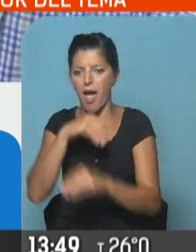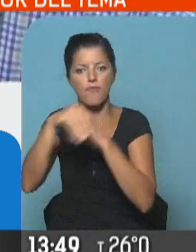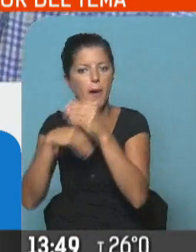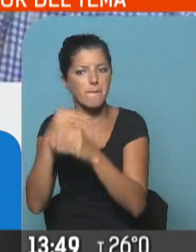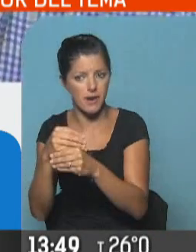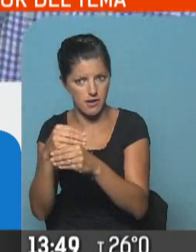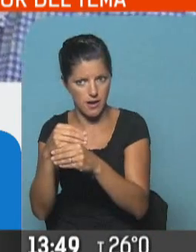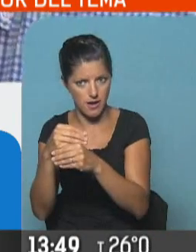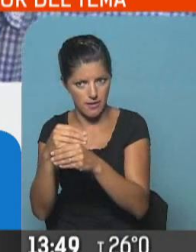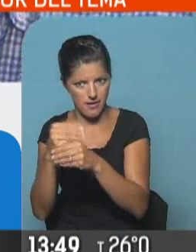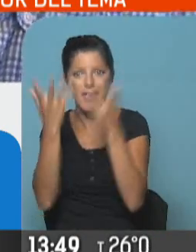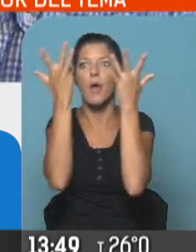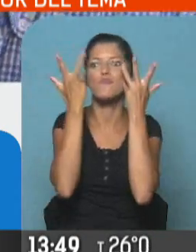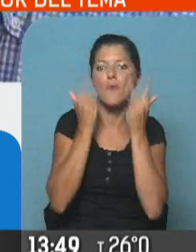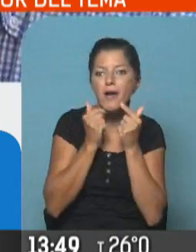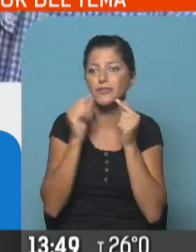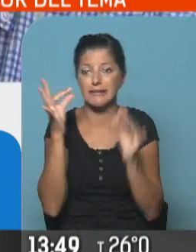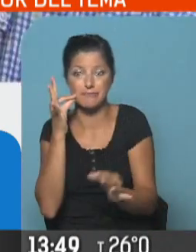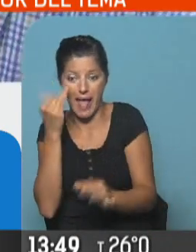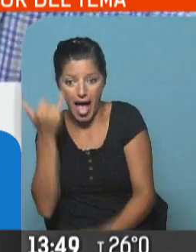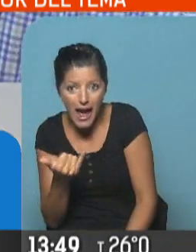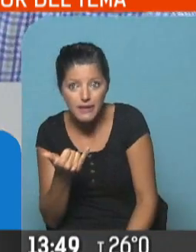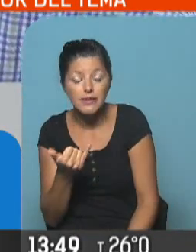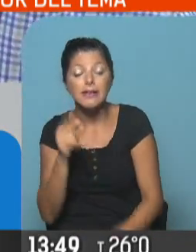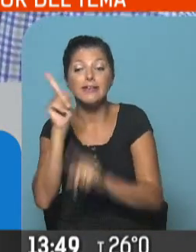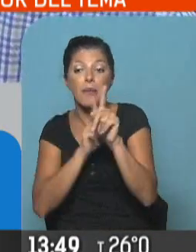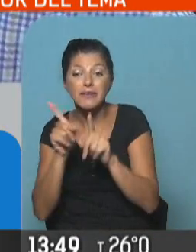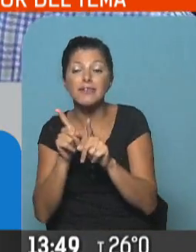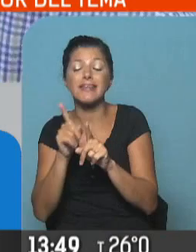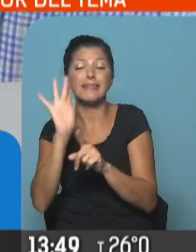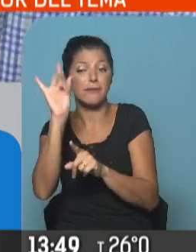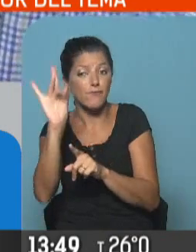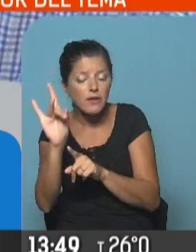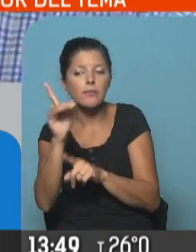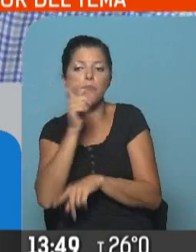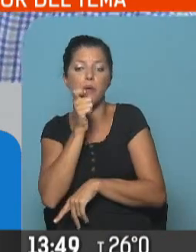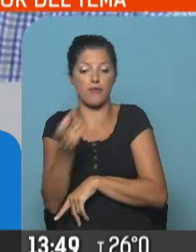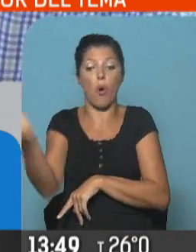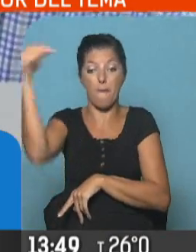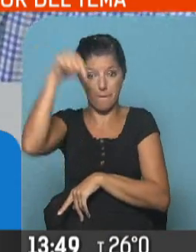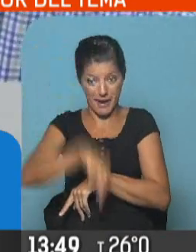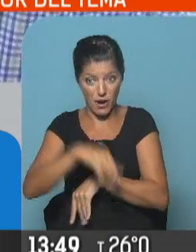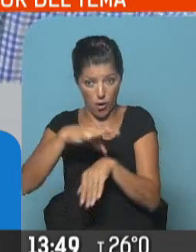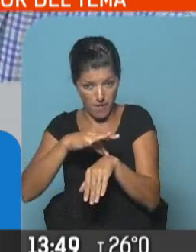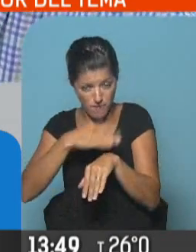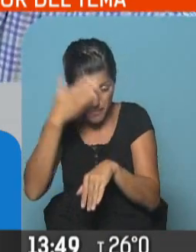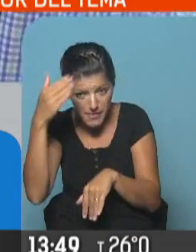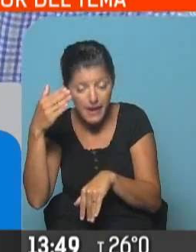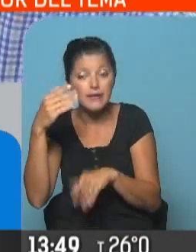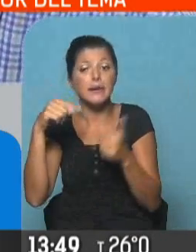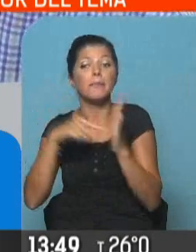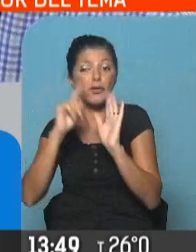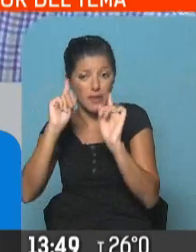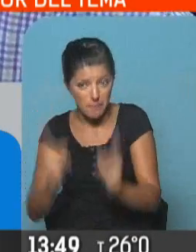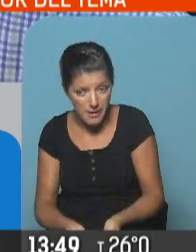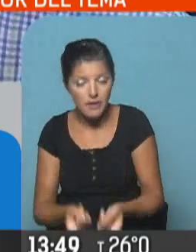tienen un doble drama a veces, el doble drama de venir con una enfermedad, pero también el drama de sufrir